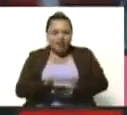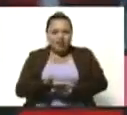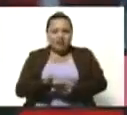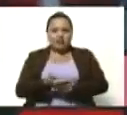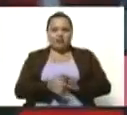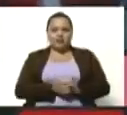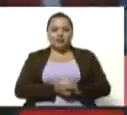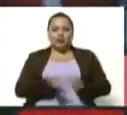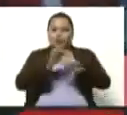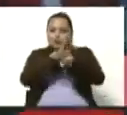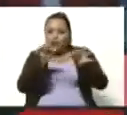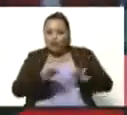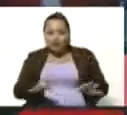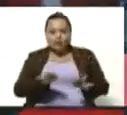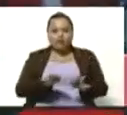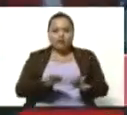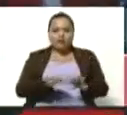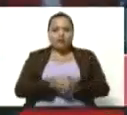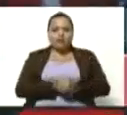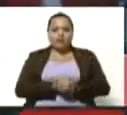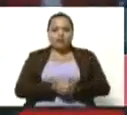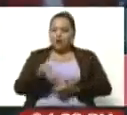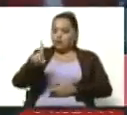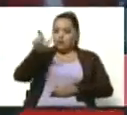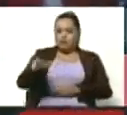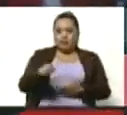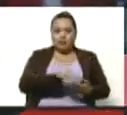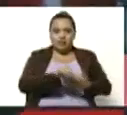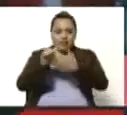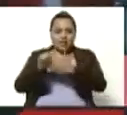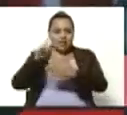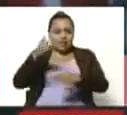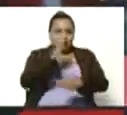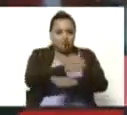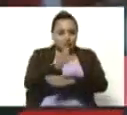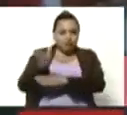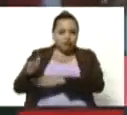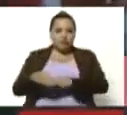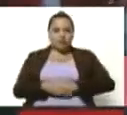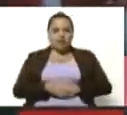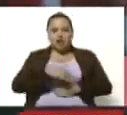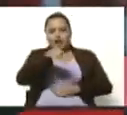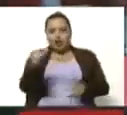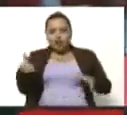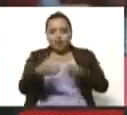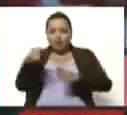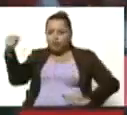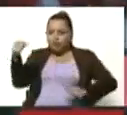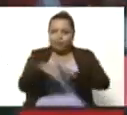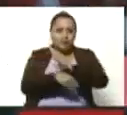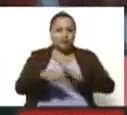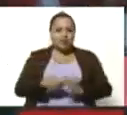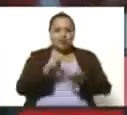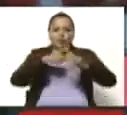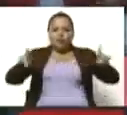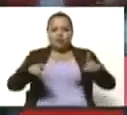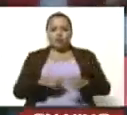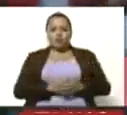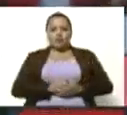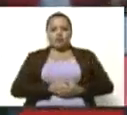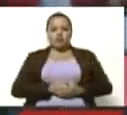fantasma y los vicios del caudillismo y de la autoritarismo Este es un partido profundamente democrático